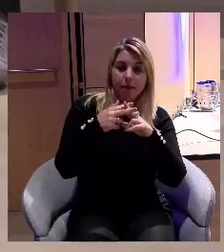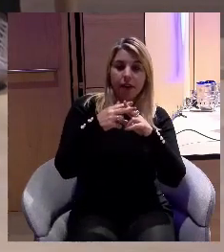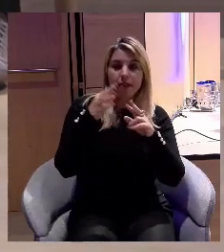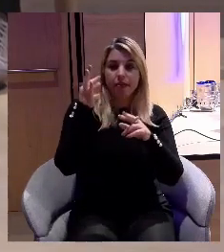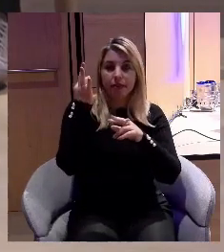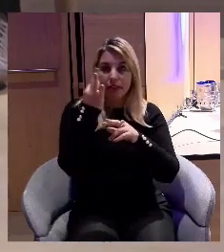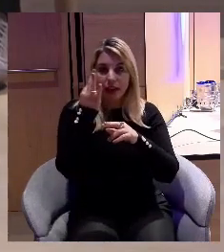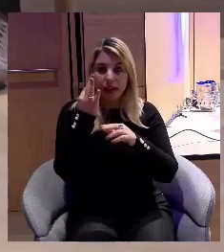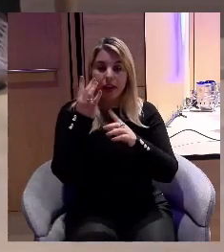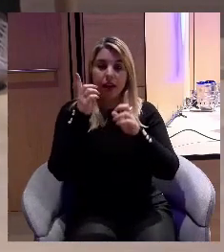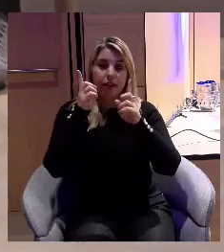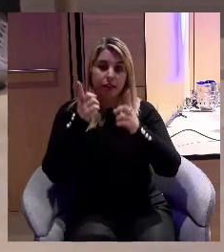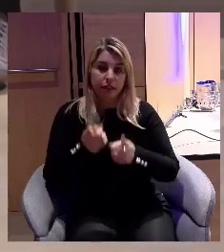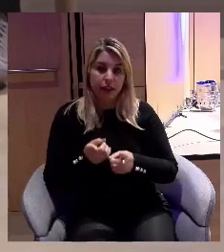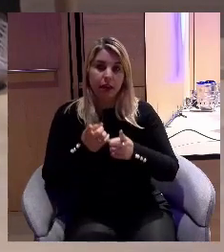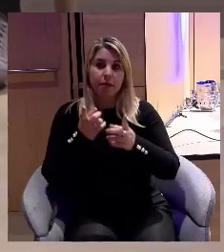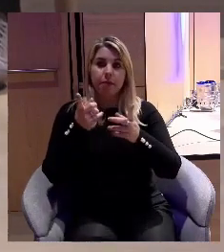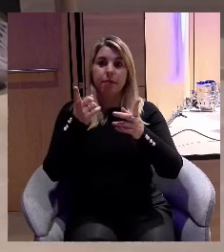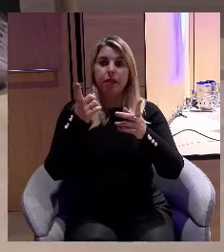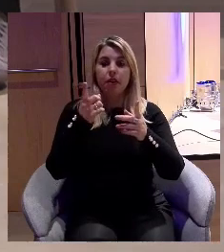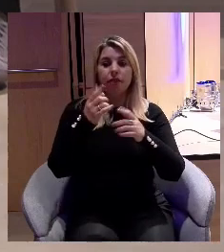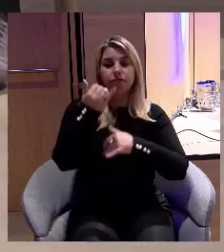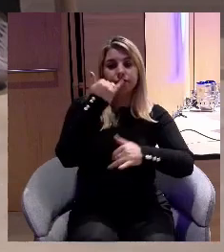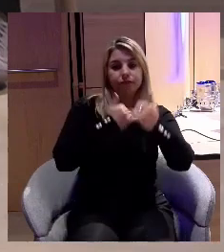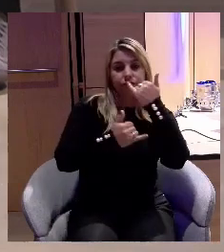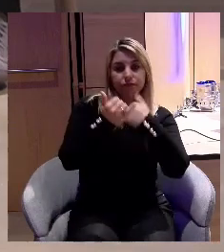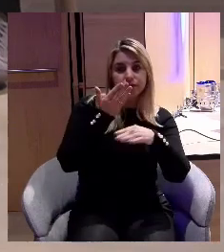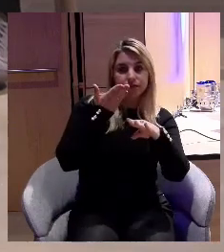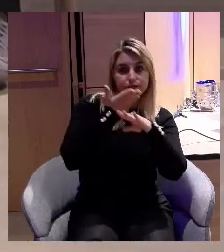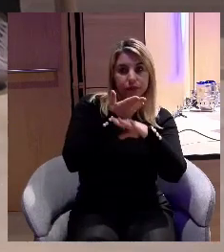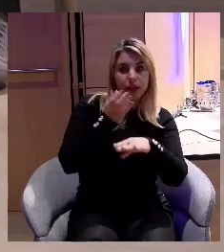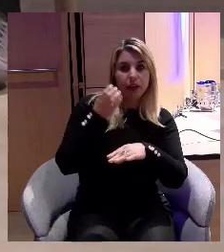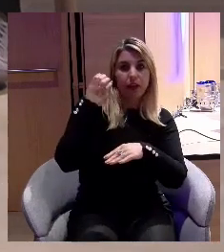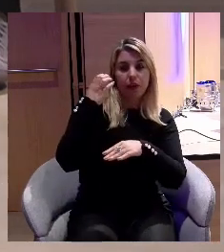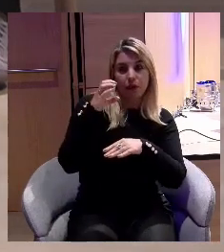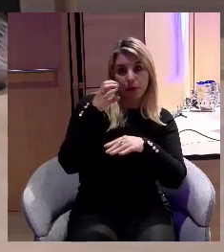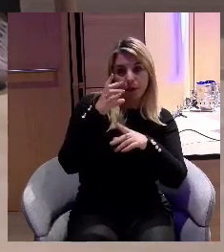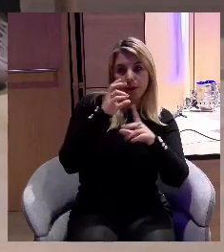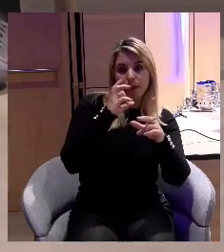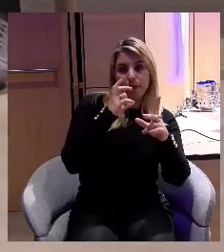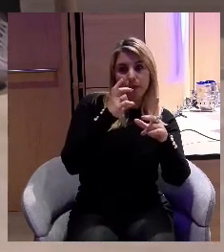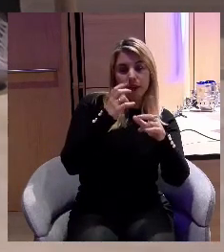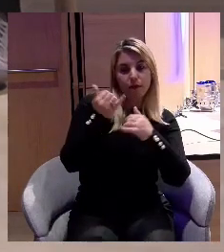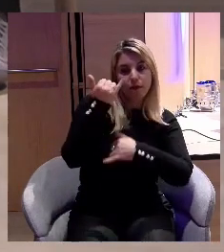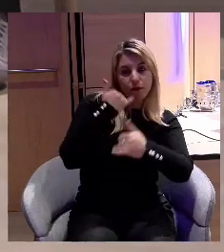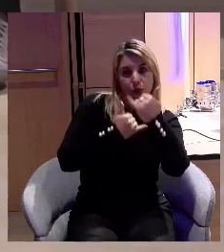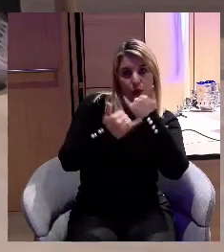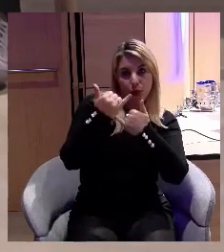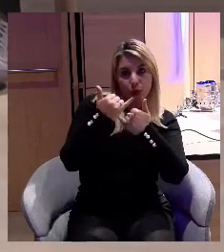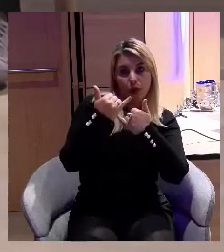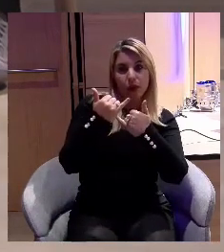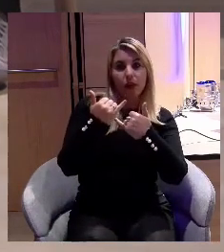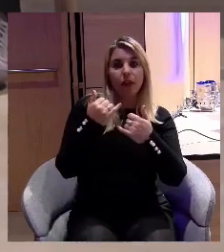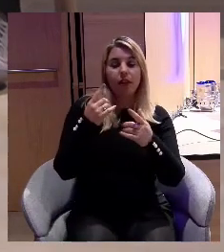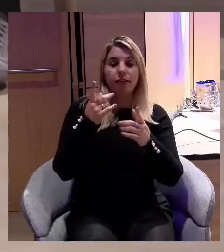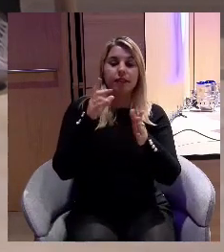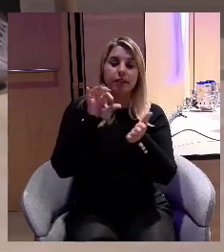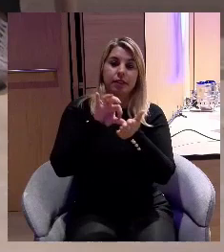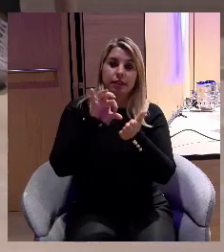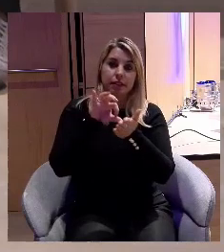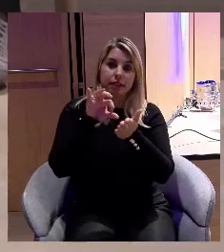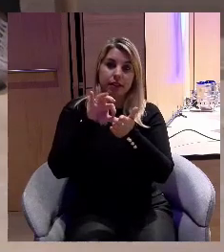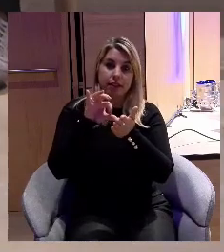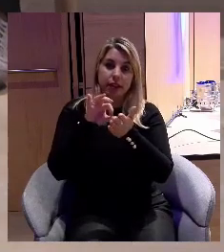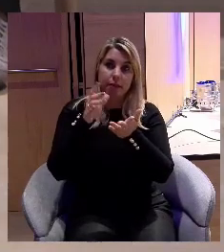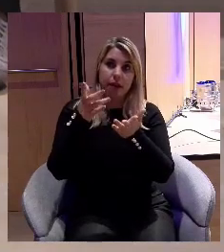sin. También trabajamos con solicitudes de información que en Colombia, por no tener como un sistema unificado